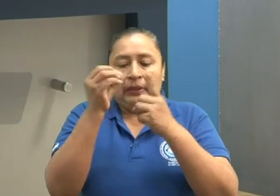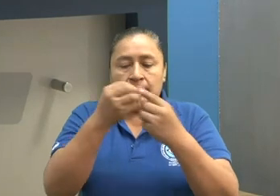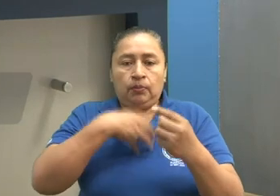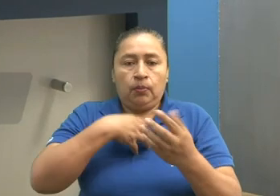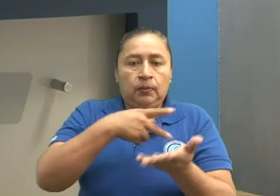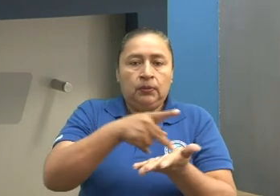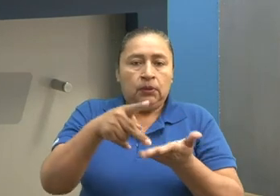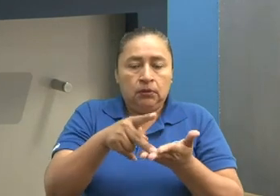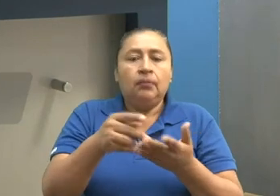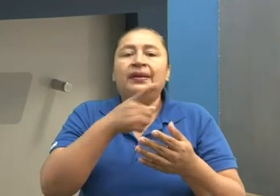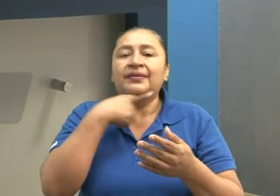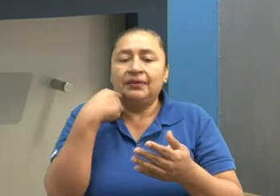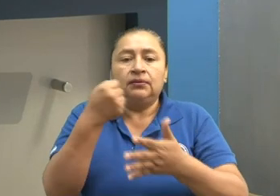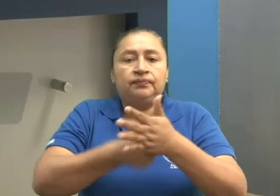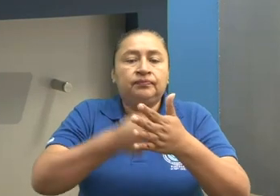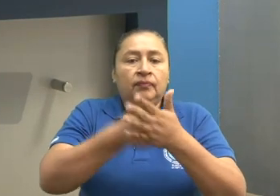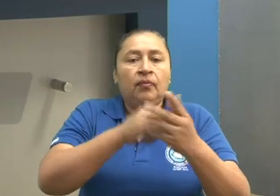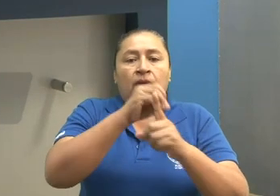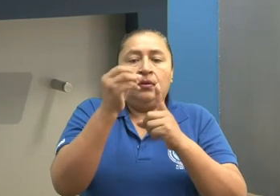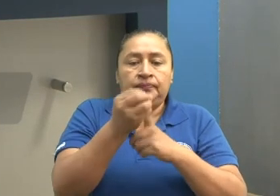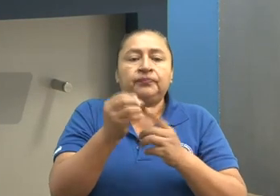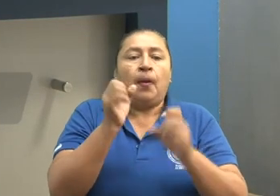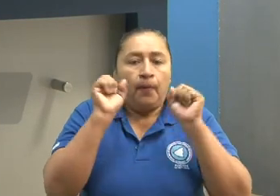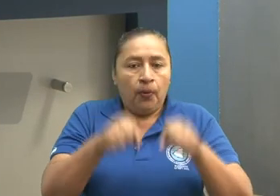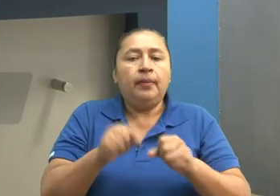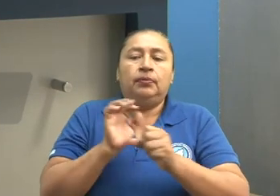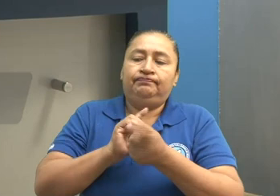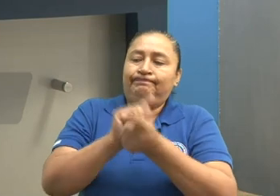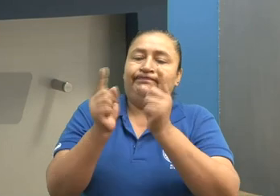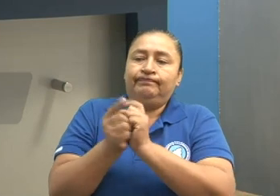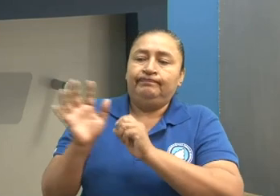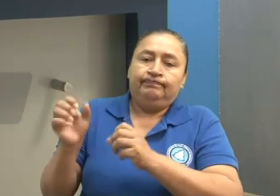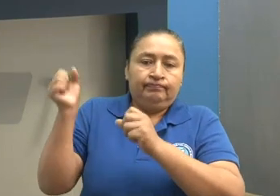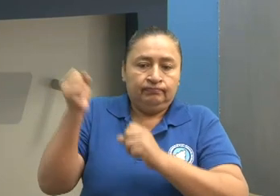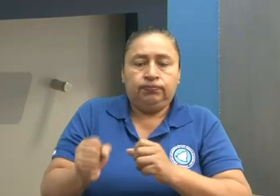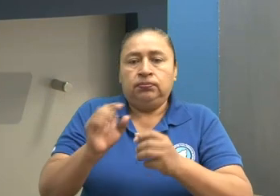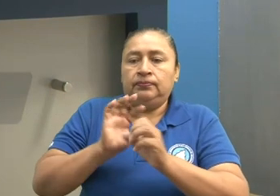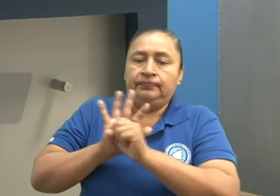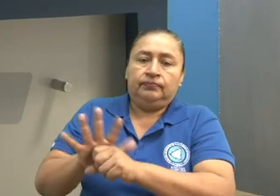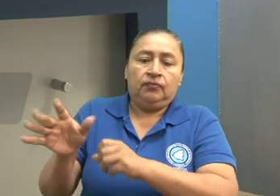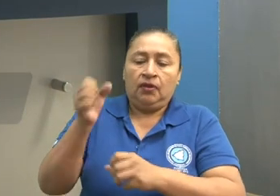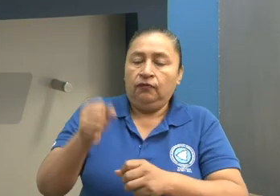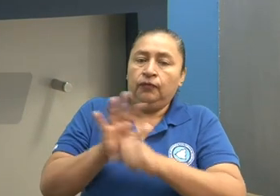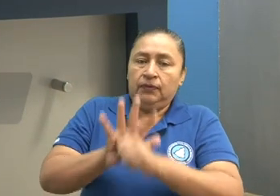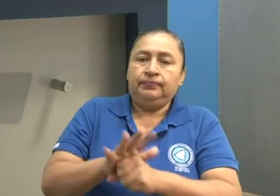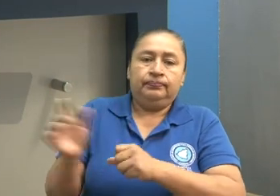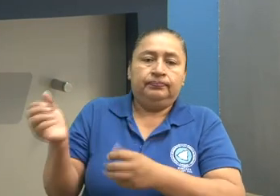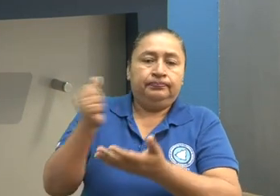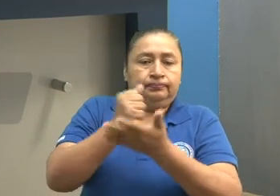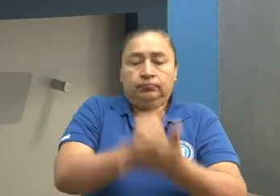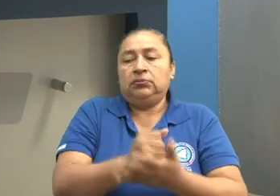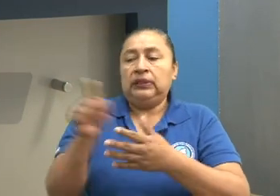en una lucha organizada, logremos cambiar este sistema de poder, este sistema de dominación que representaba la